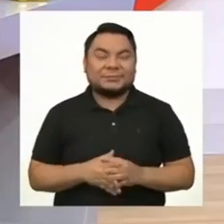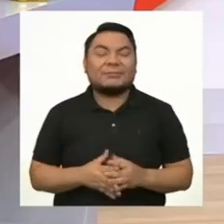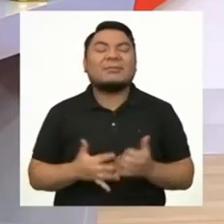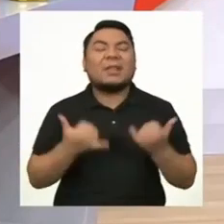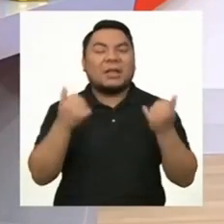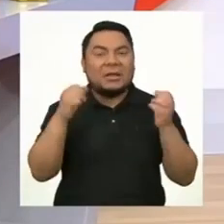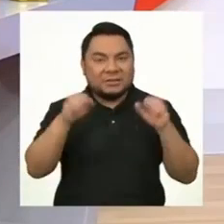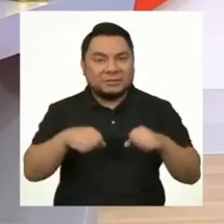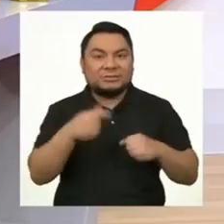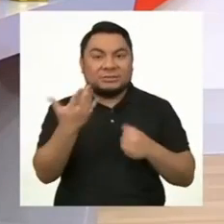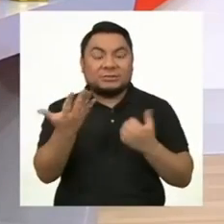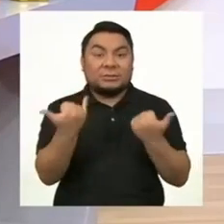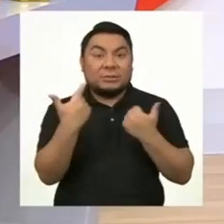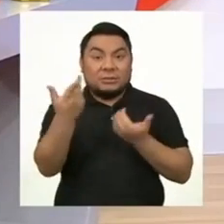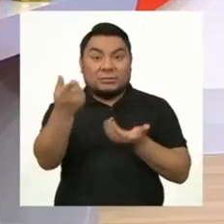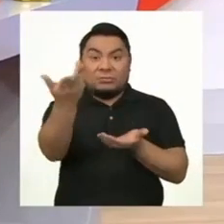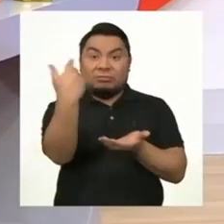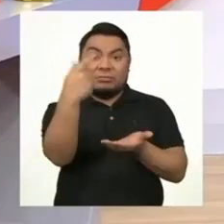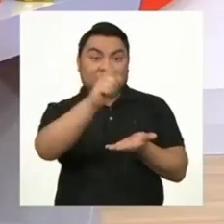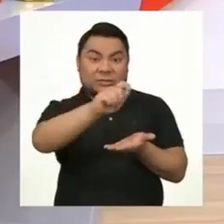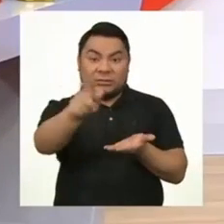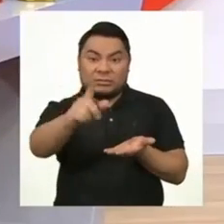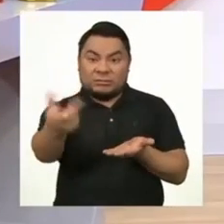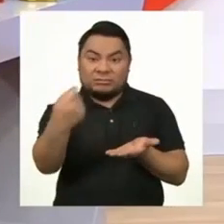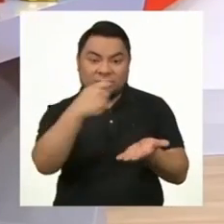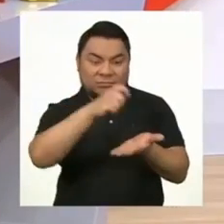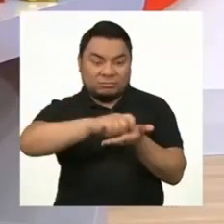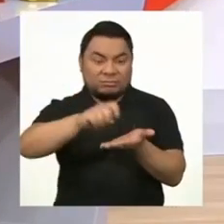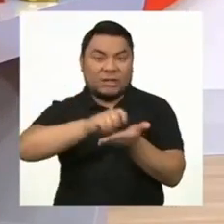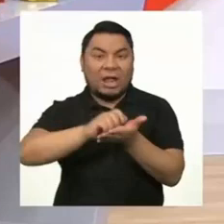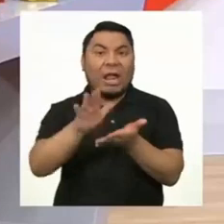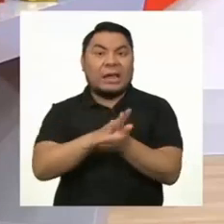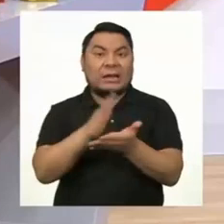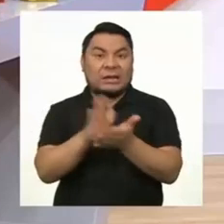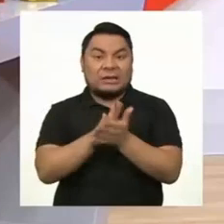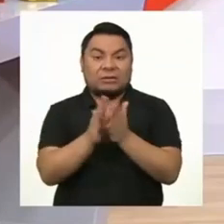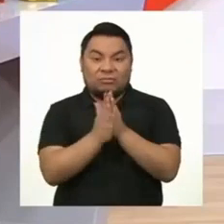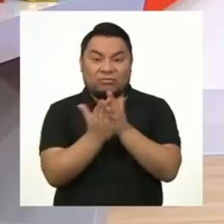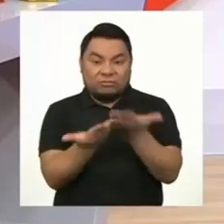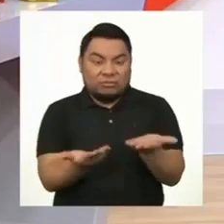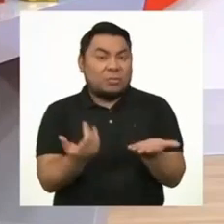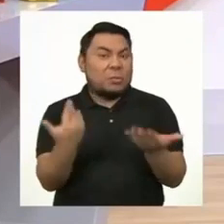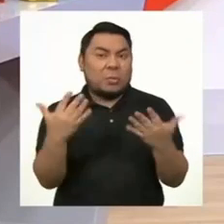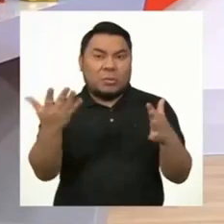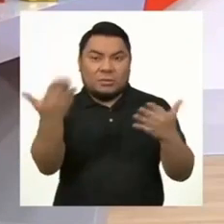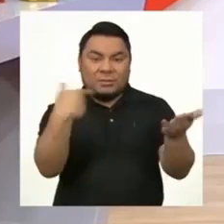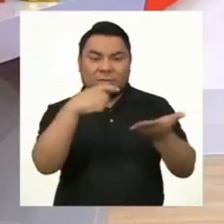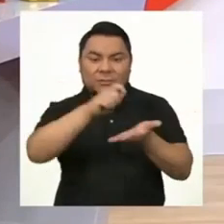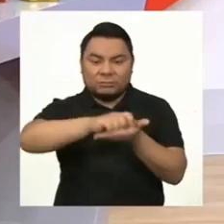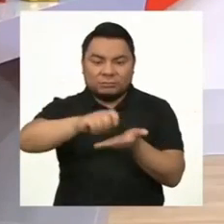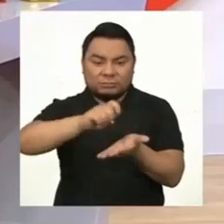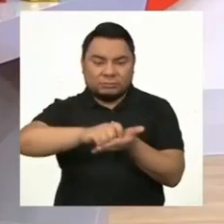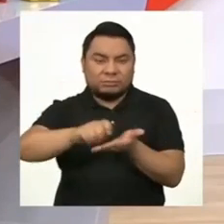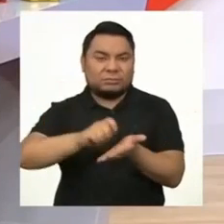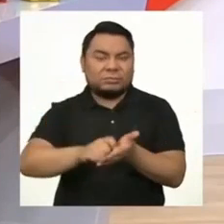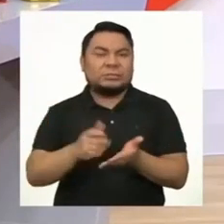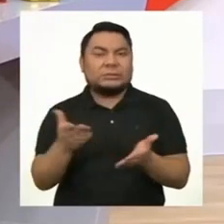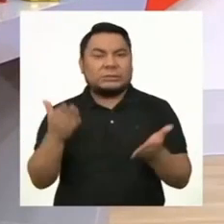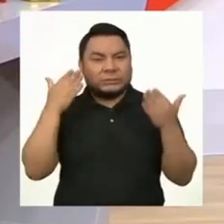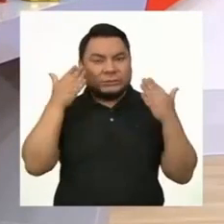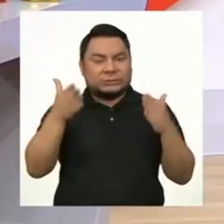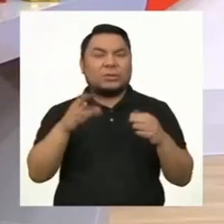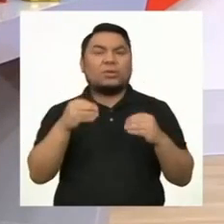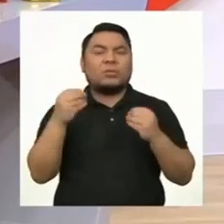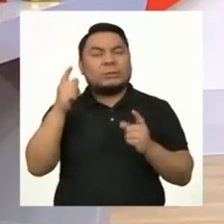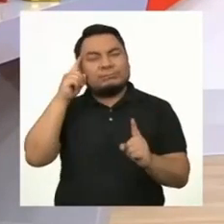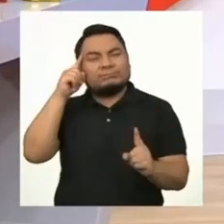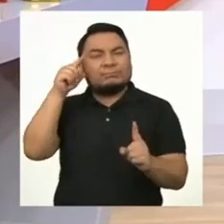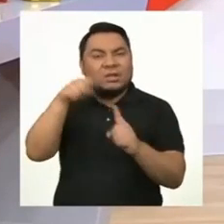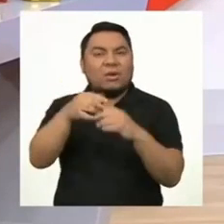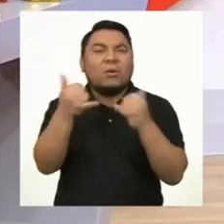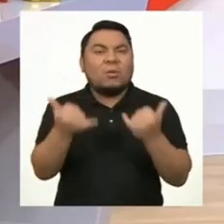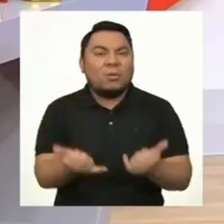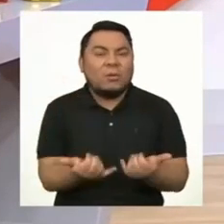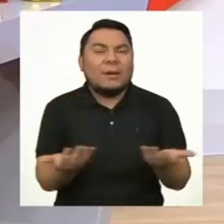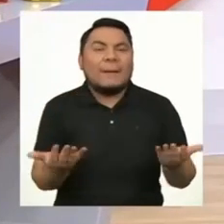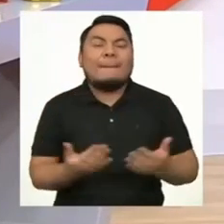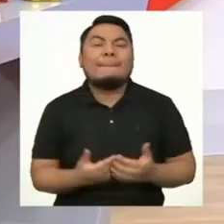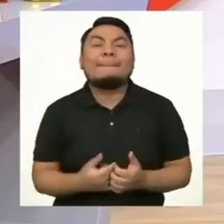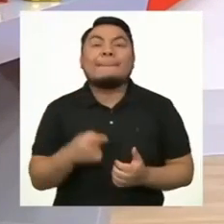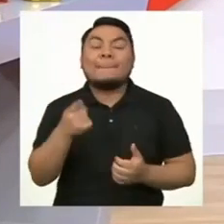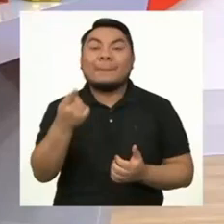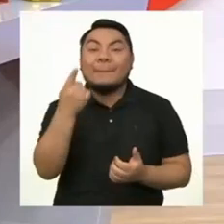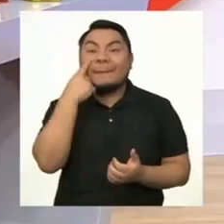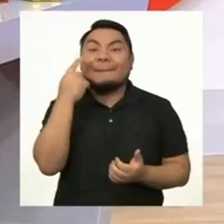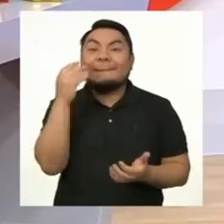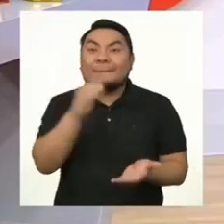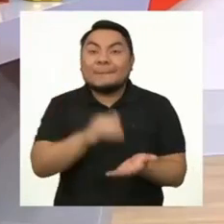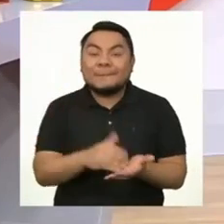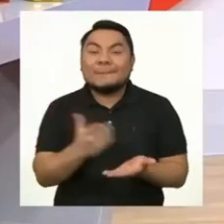sí, agarren sus lápices, lapiceros, hojas de papel o cuaderno y embarquémonos en nuestro desafío de hoy. Conocer